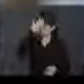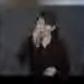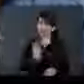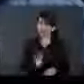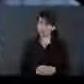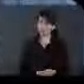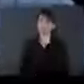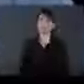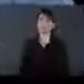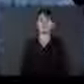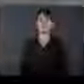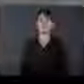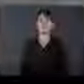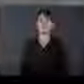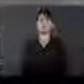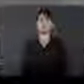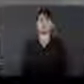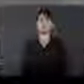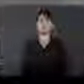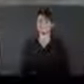¿Pasó algo malo?